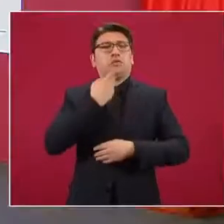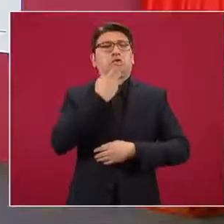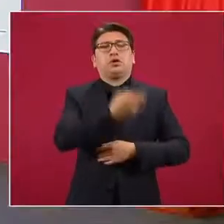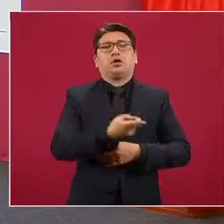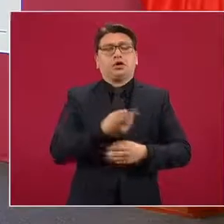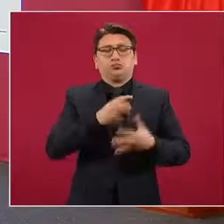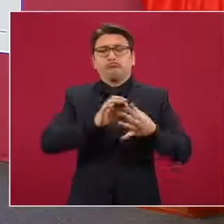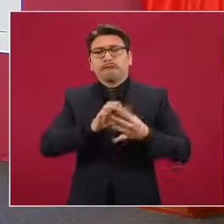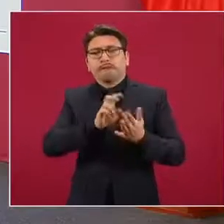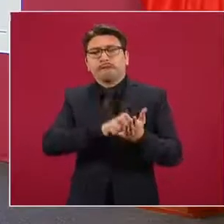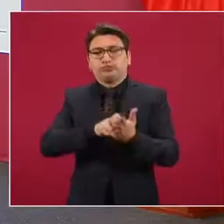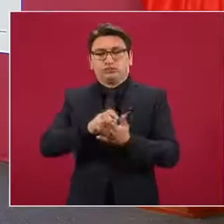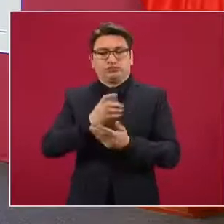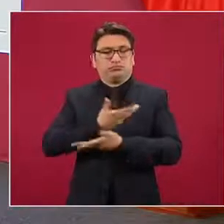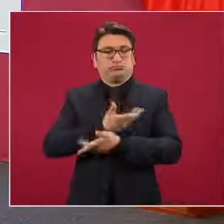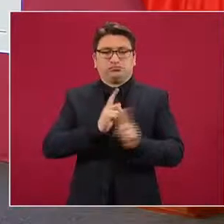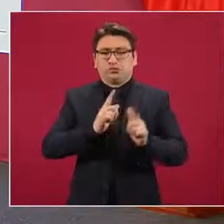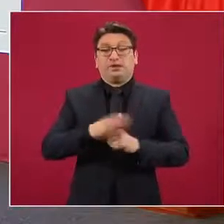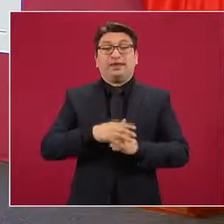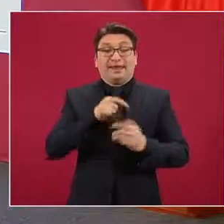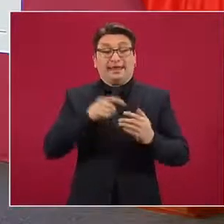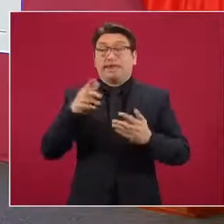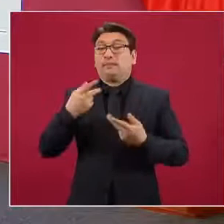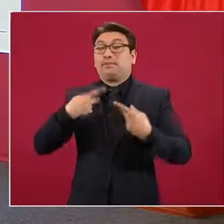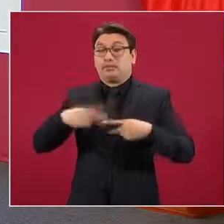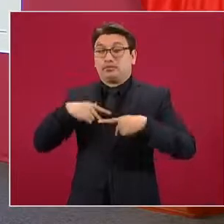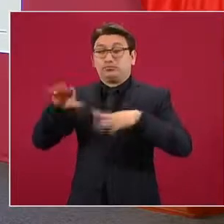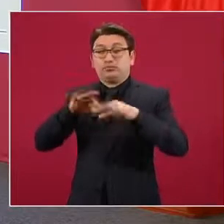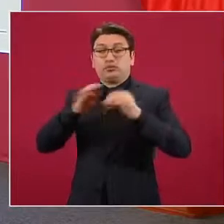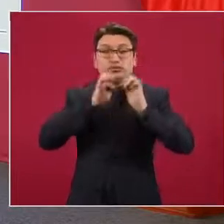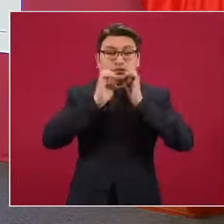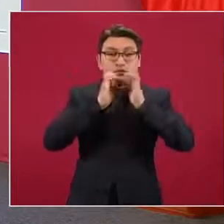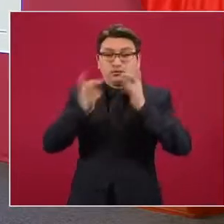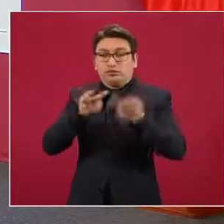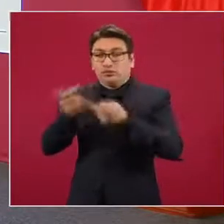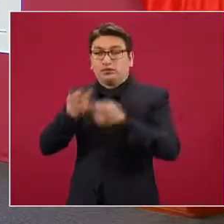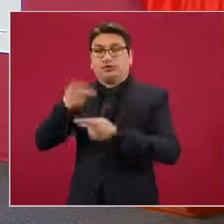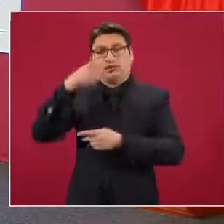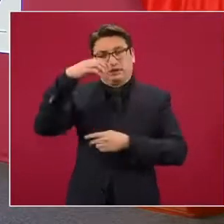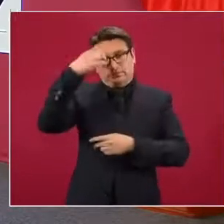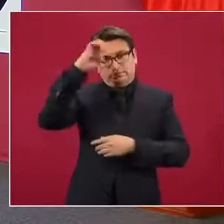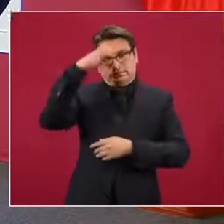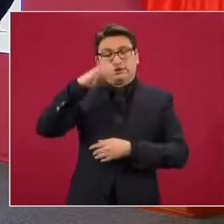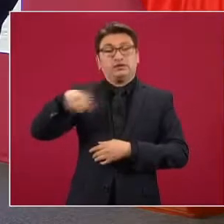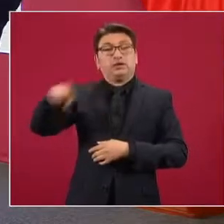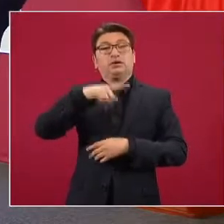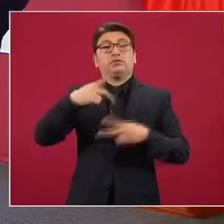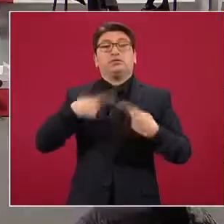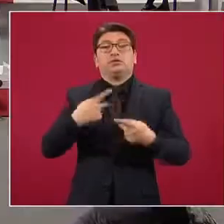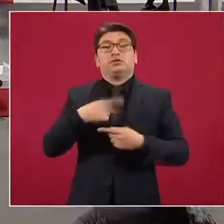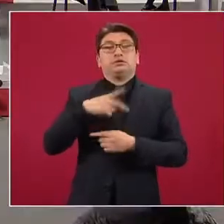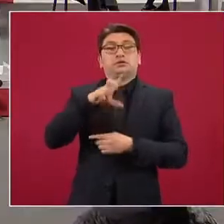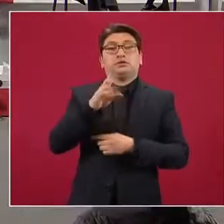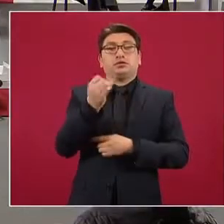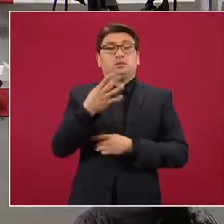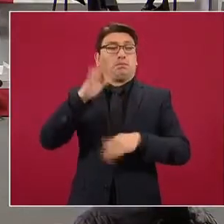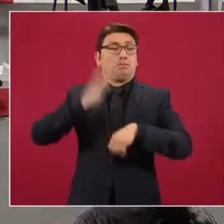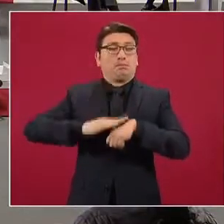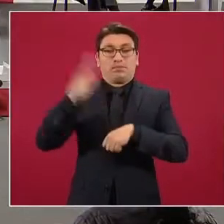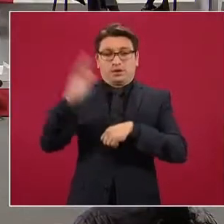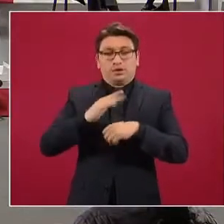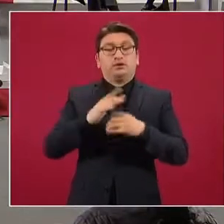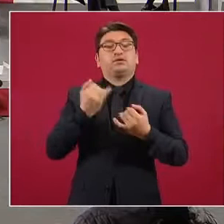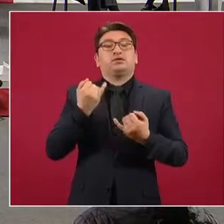Aquí parte del documento se formó con entrevistas con especialistas, más de 39 entrevistas, hay